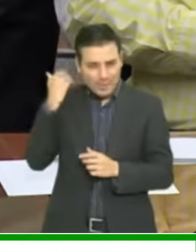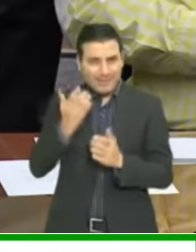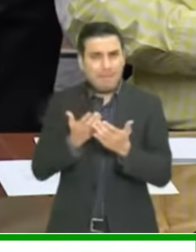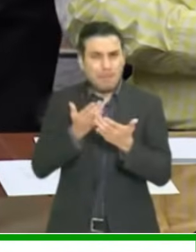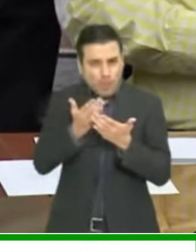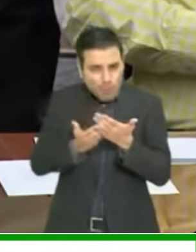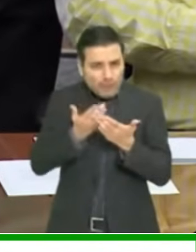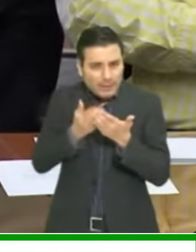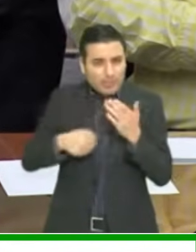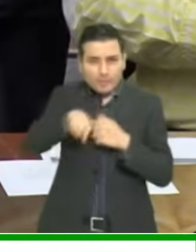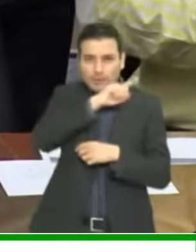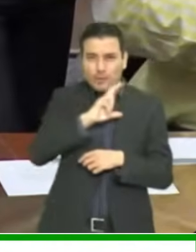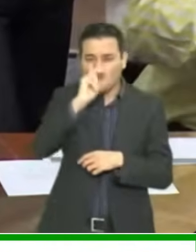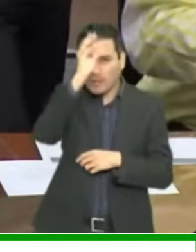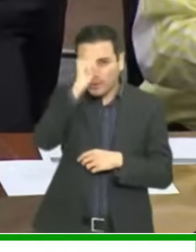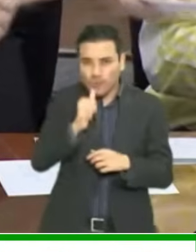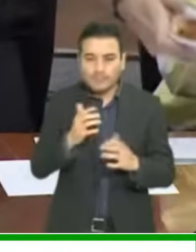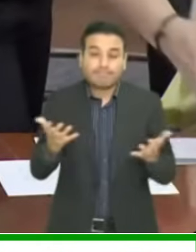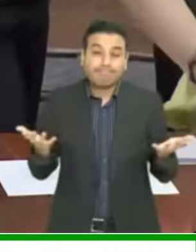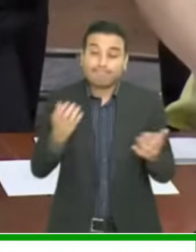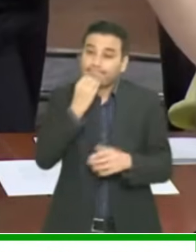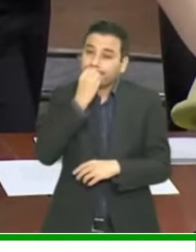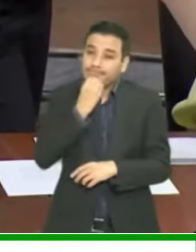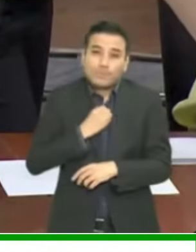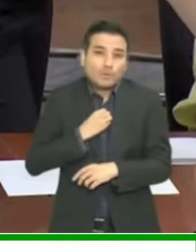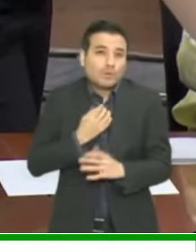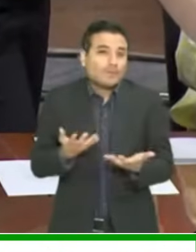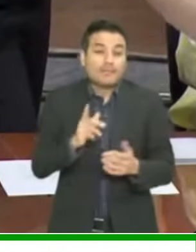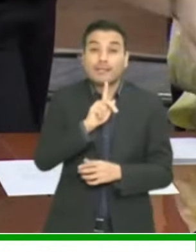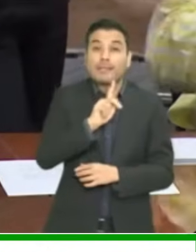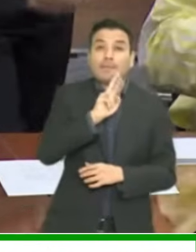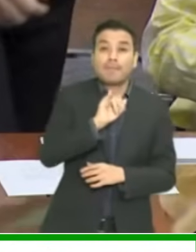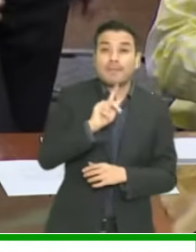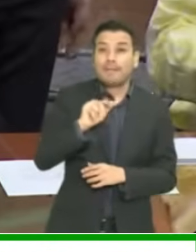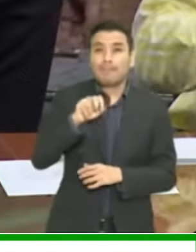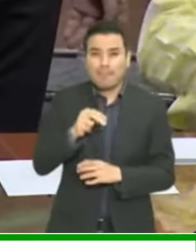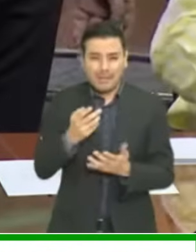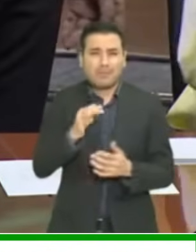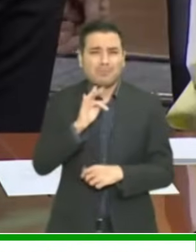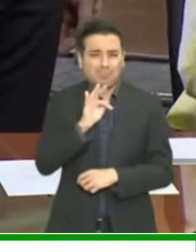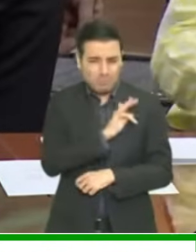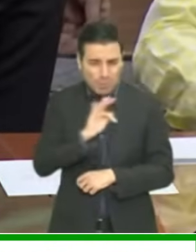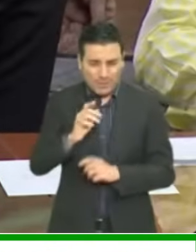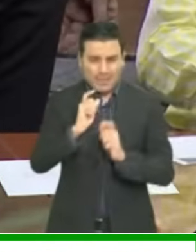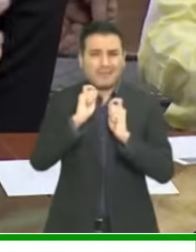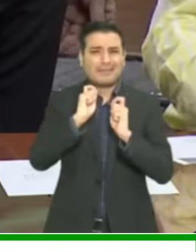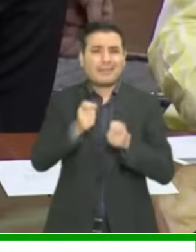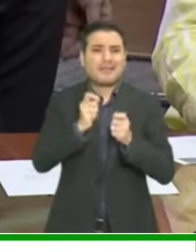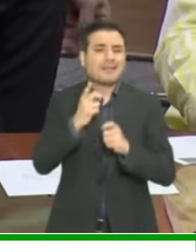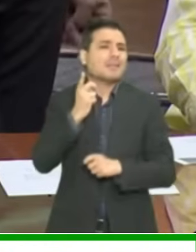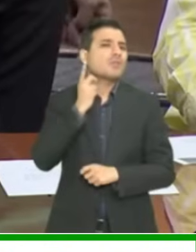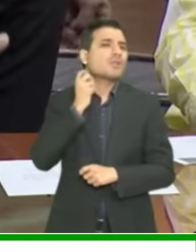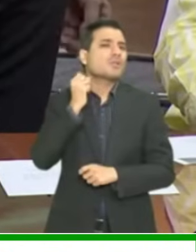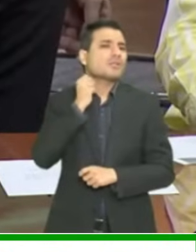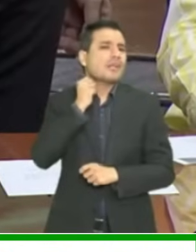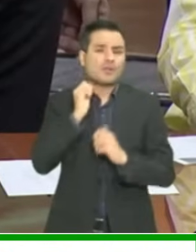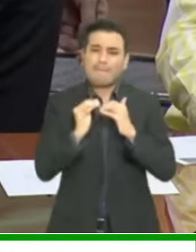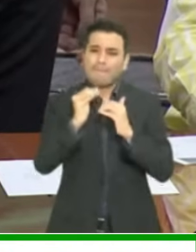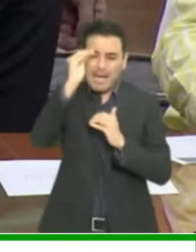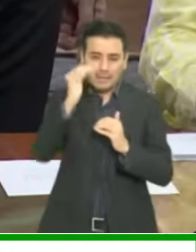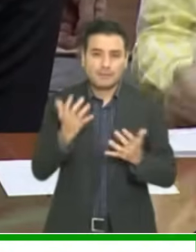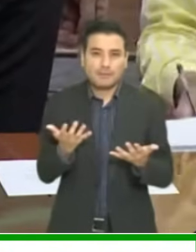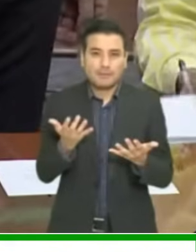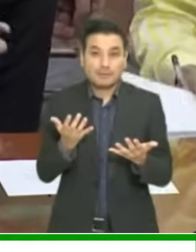denunciarlo. Hoy tendrían registro. Hoy el PRI y el PAN tendrían más diputados federales y seguramente más senadores. Pero como venía una idea por parte